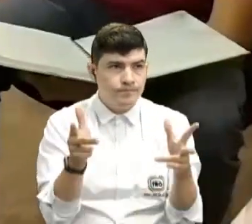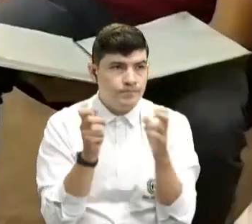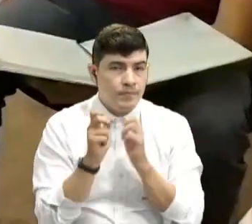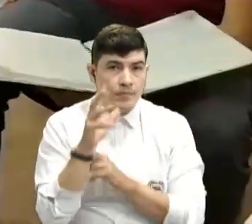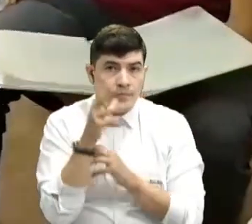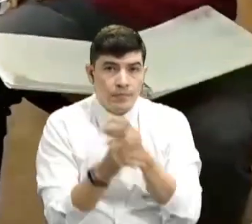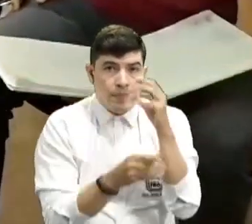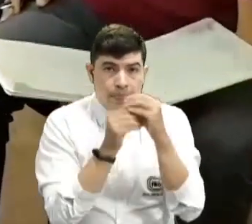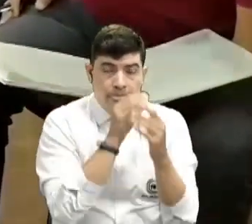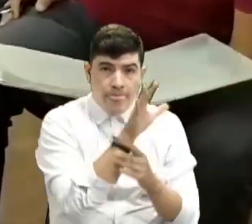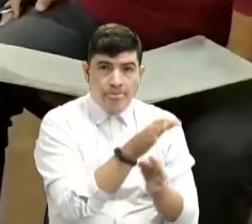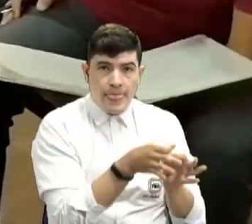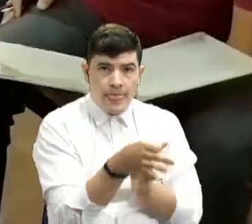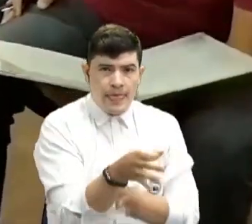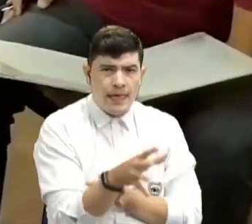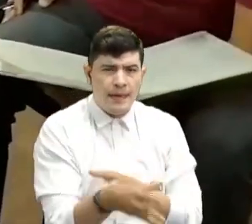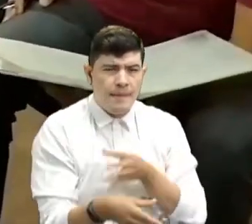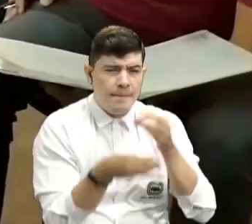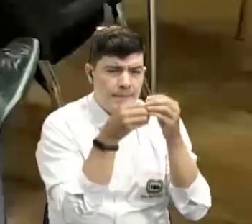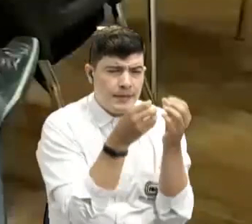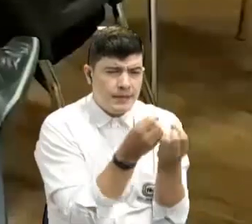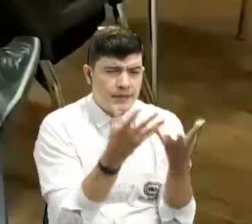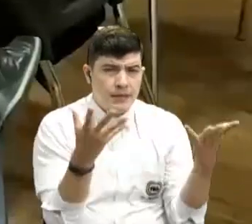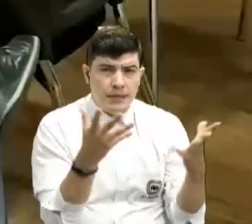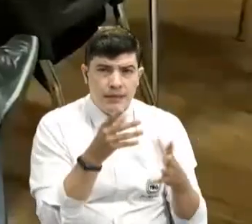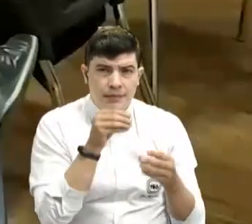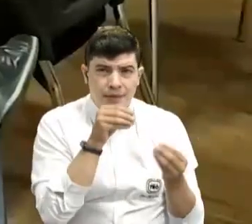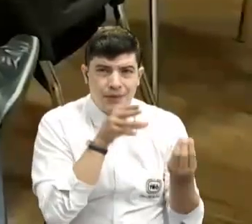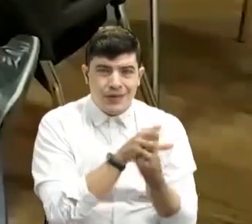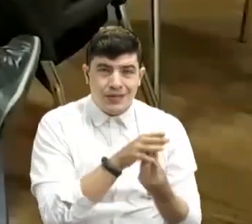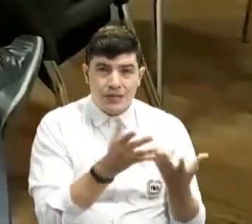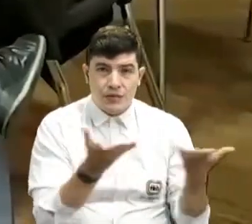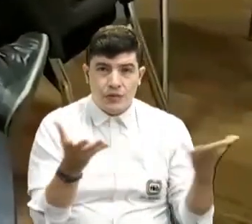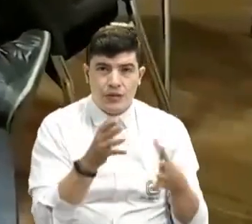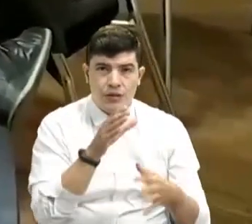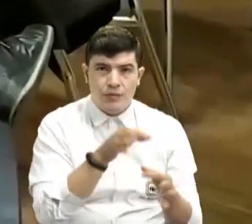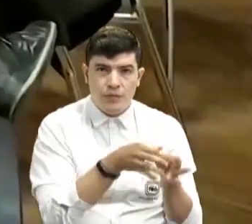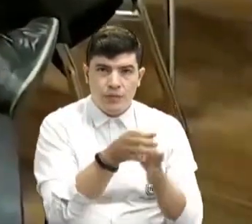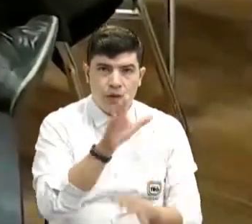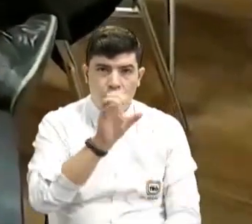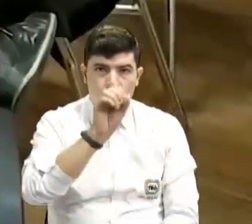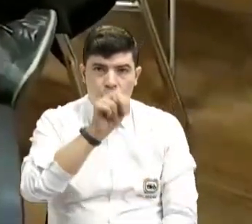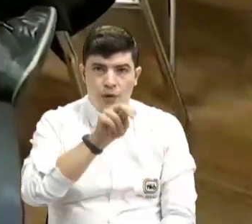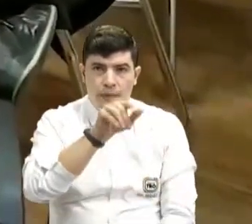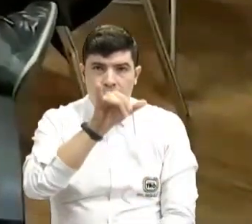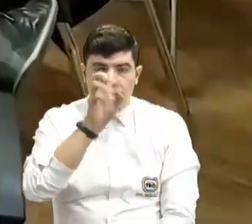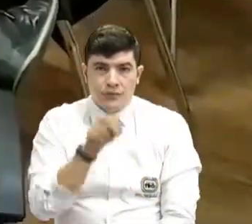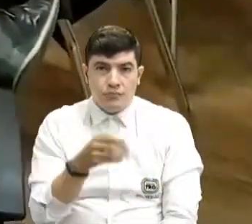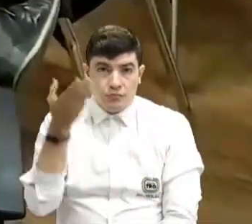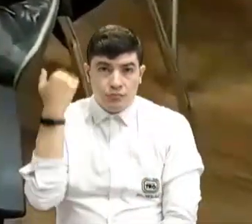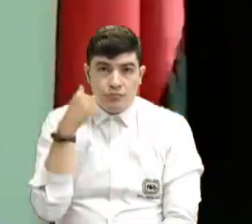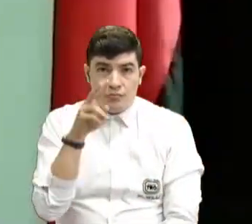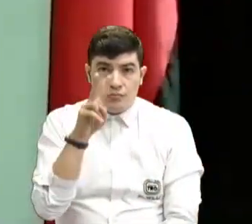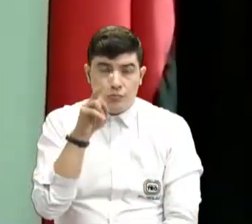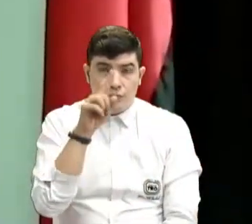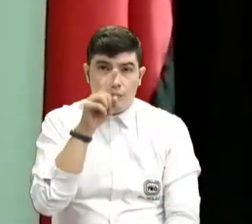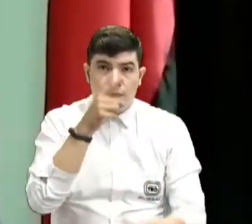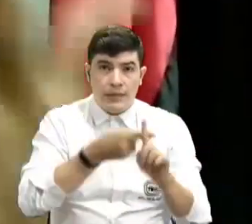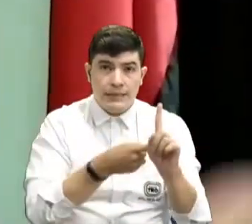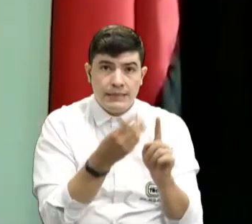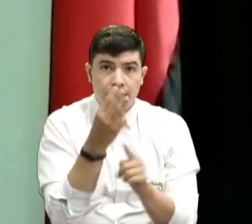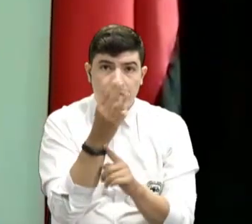lado, uno de los municipios que registra un alto número de hechos violentos es Convención. En menos de un mes se han registrado 3 secuestros.